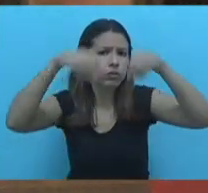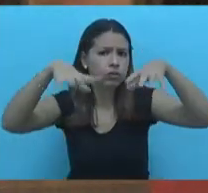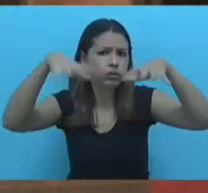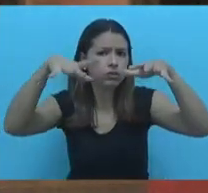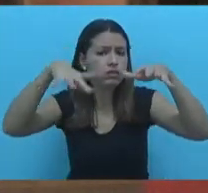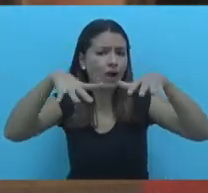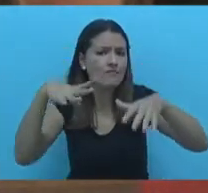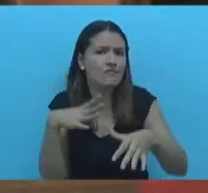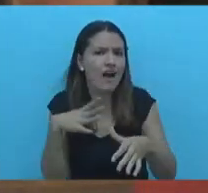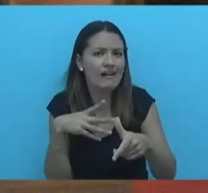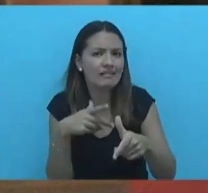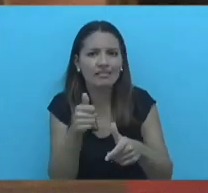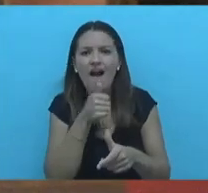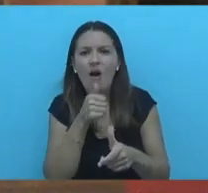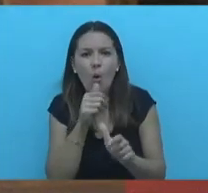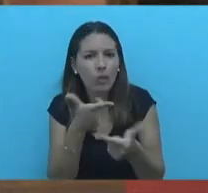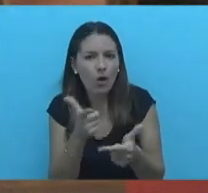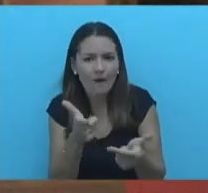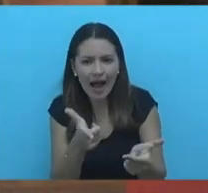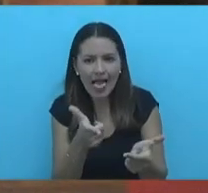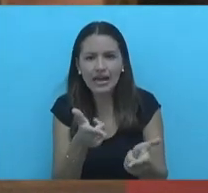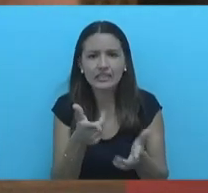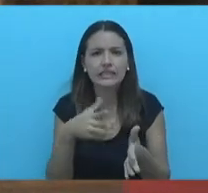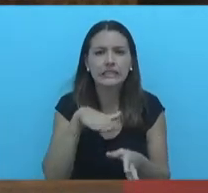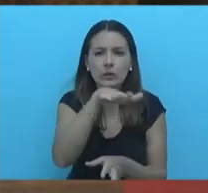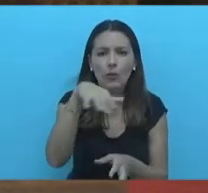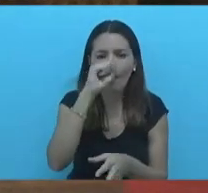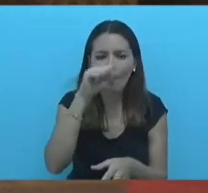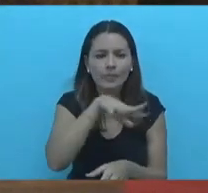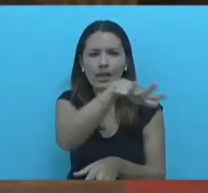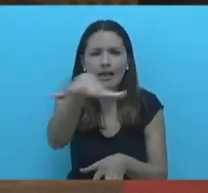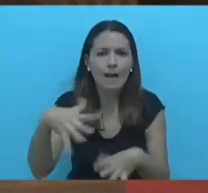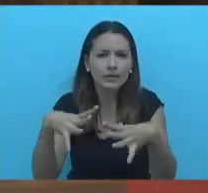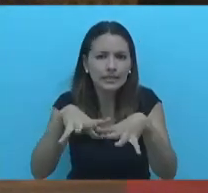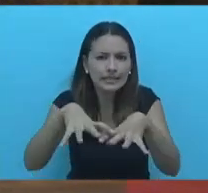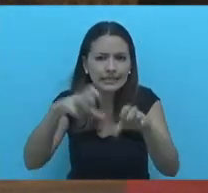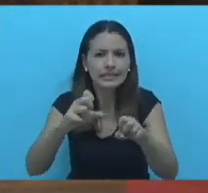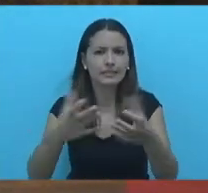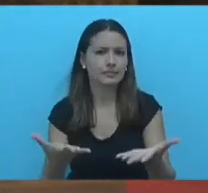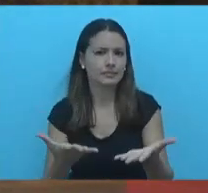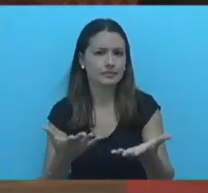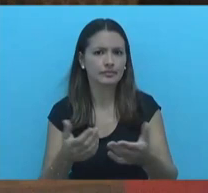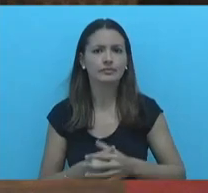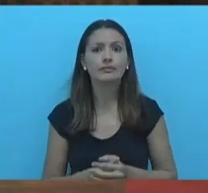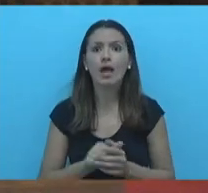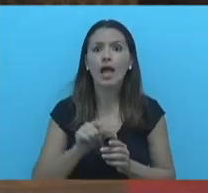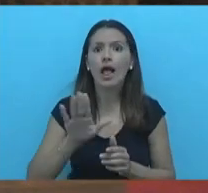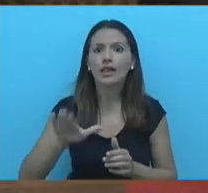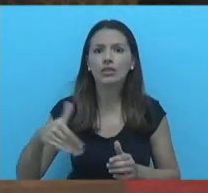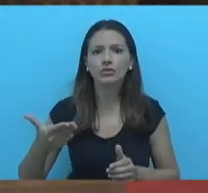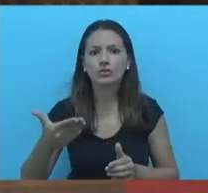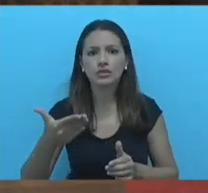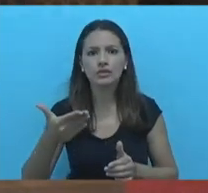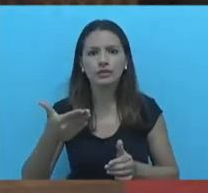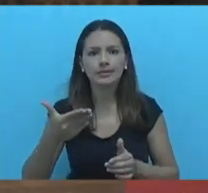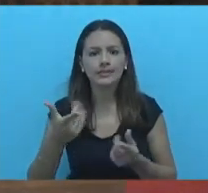y también hacerle saber de que vamos a tener que priorizar la